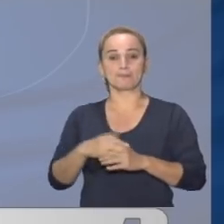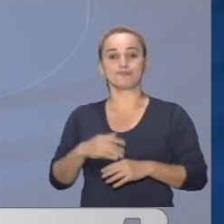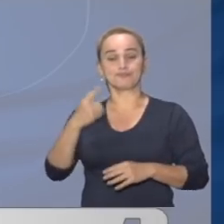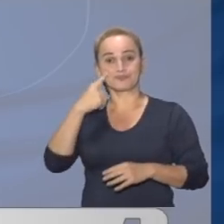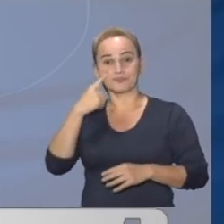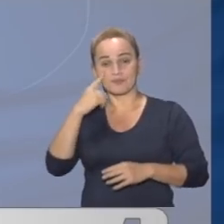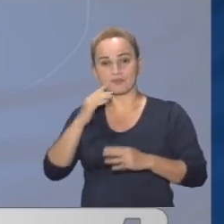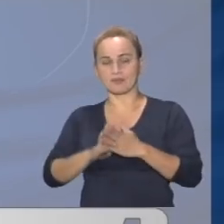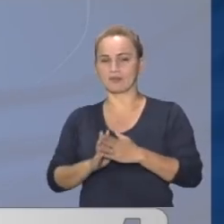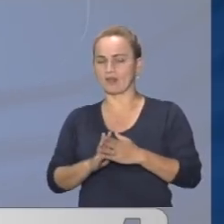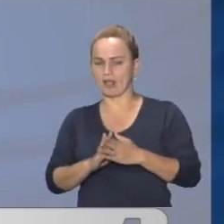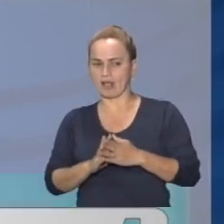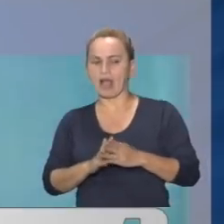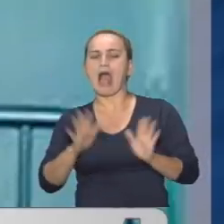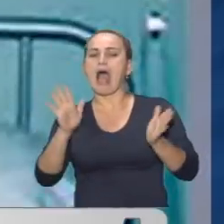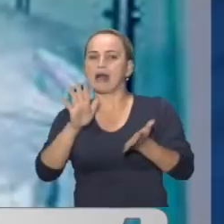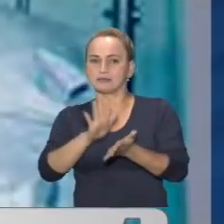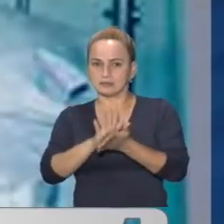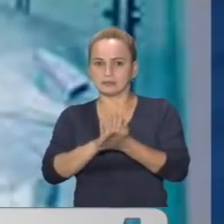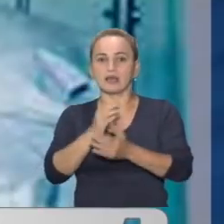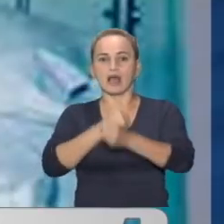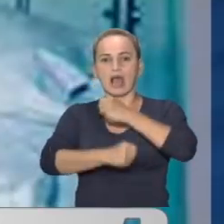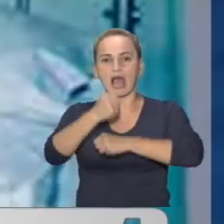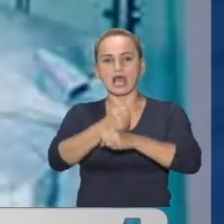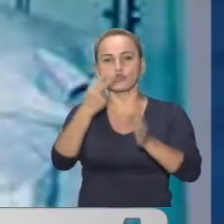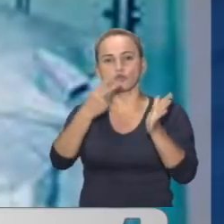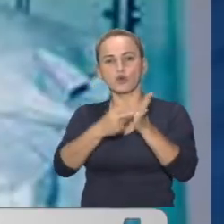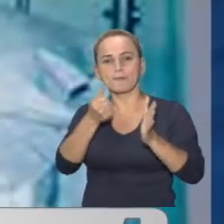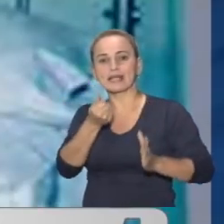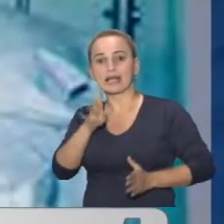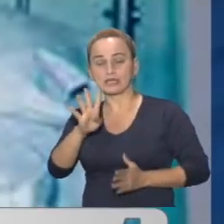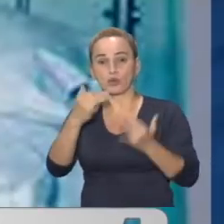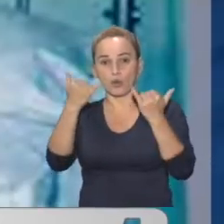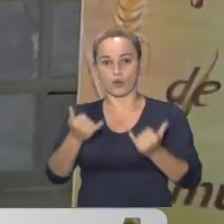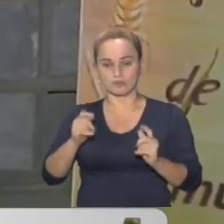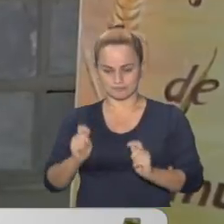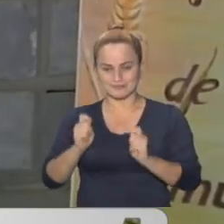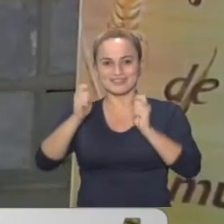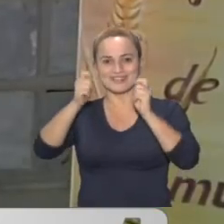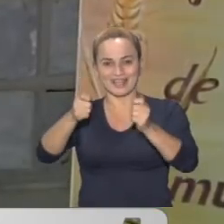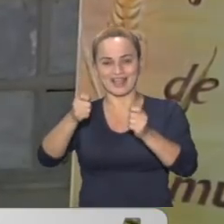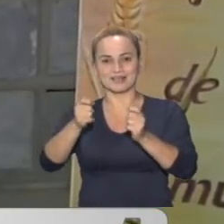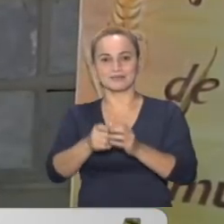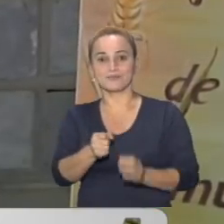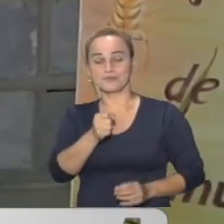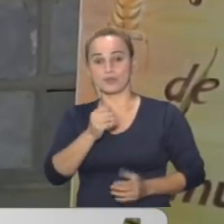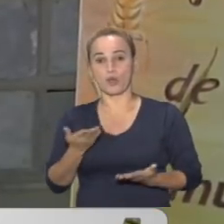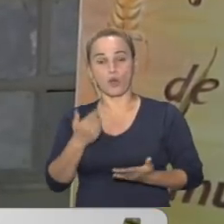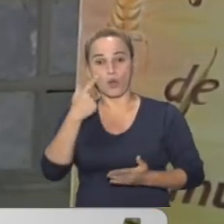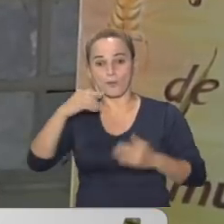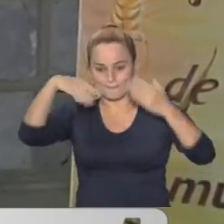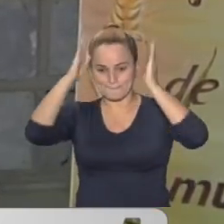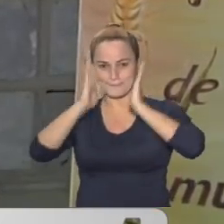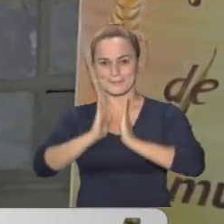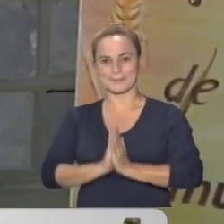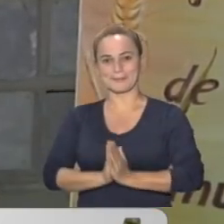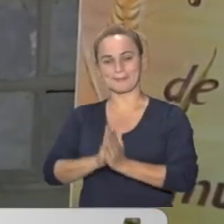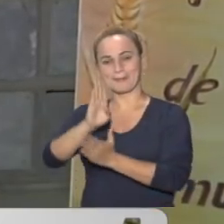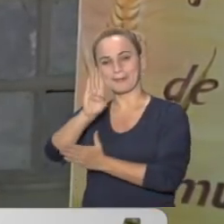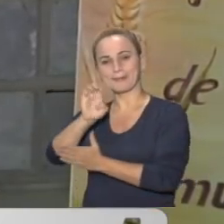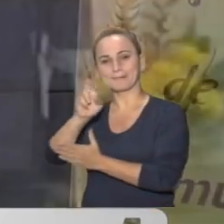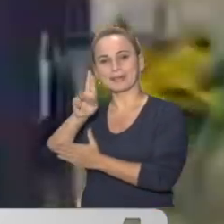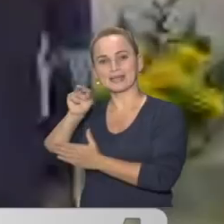Vaticano inició la aprobación de este milagro en el año 2014 y hoy recibieron la noticia de que la hermanita Berenice será